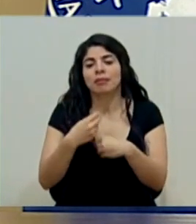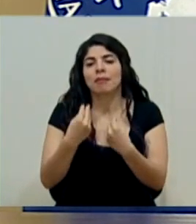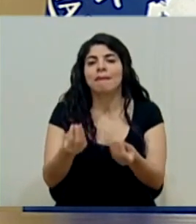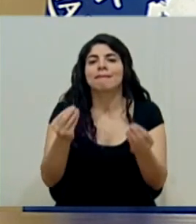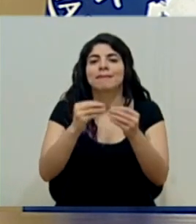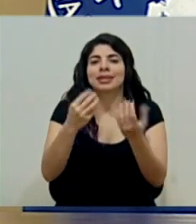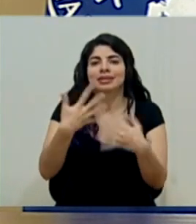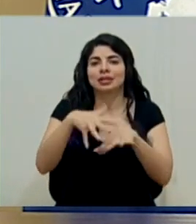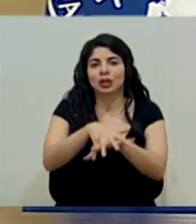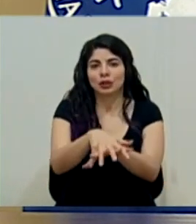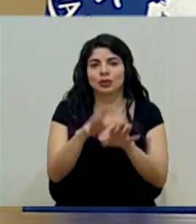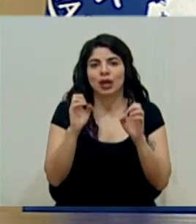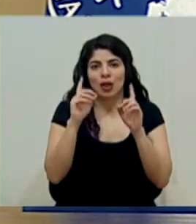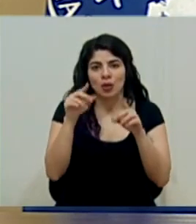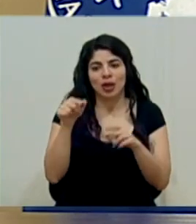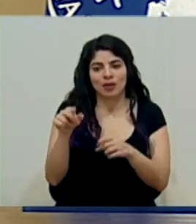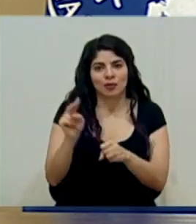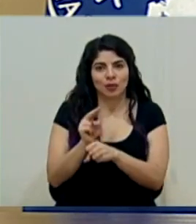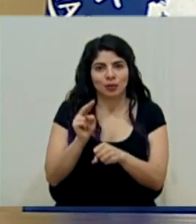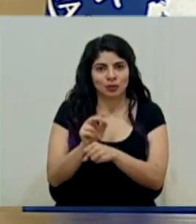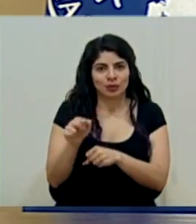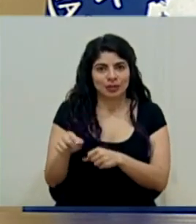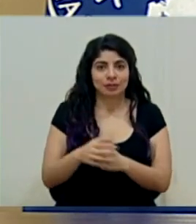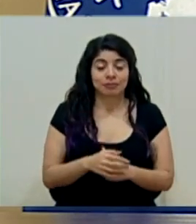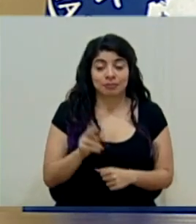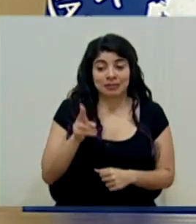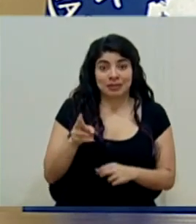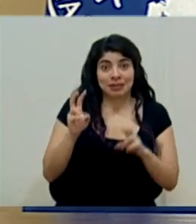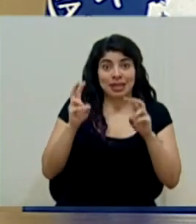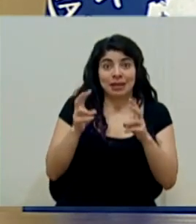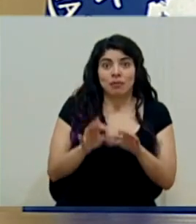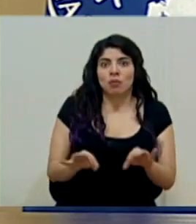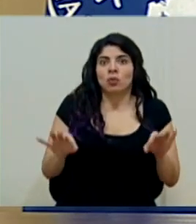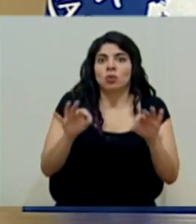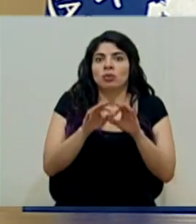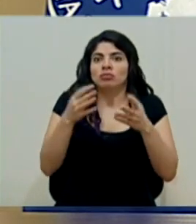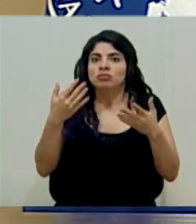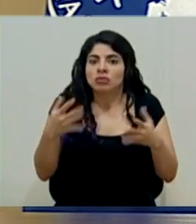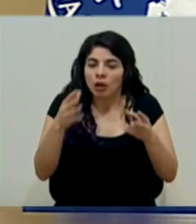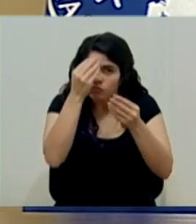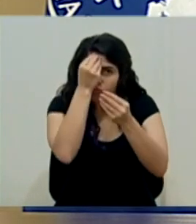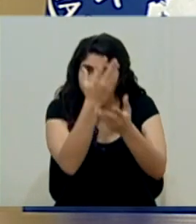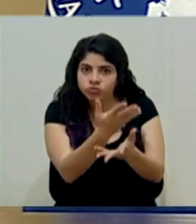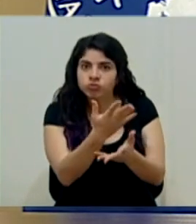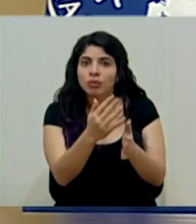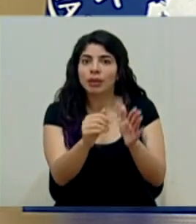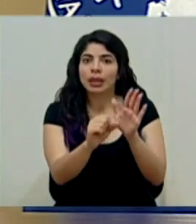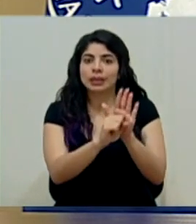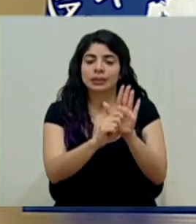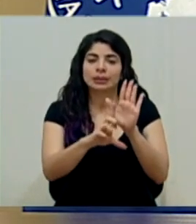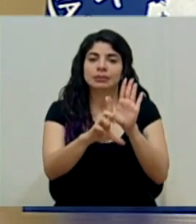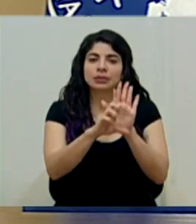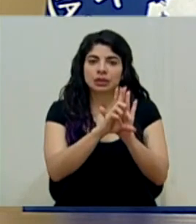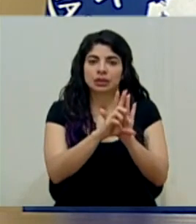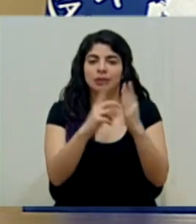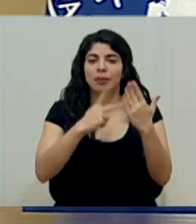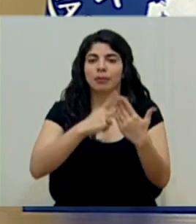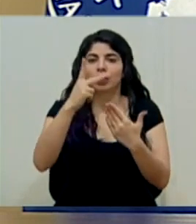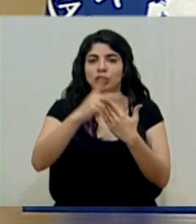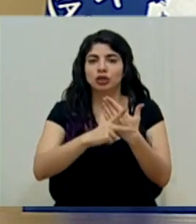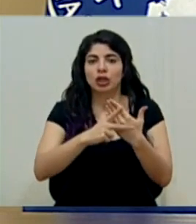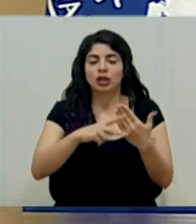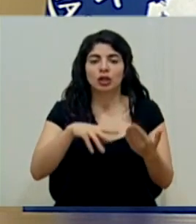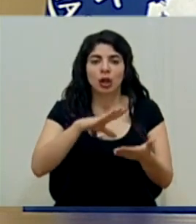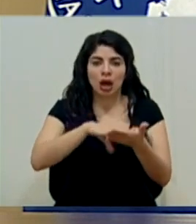educativa. Muy importante en este mismo sentido, hemos puesto al conocimiento de la Asamblea Legislativa el proyecto